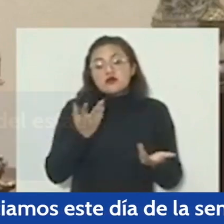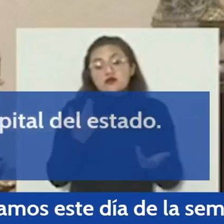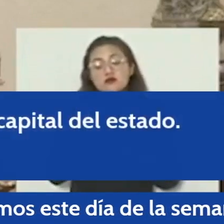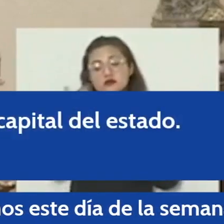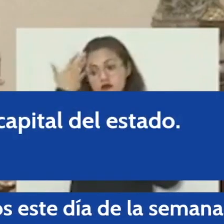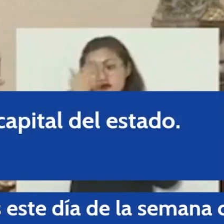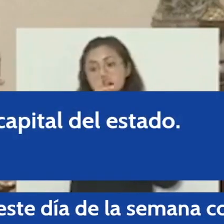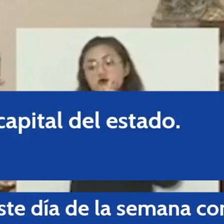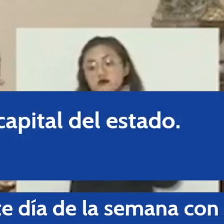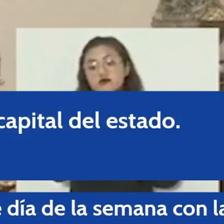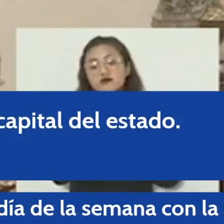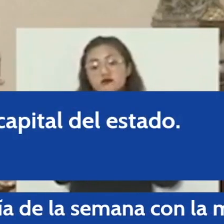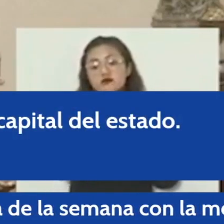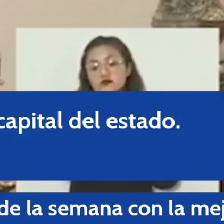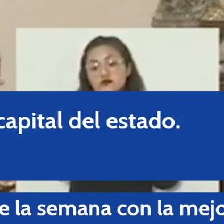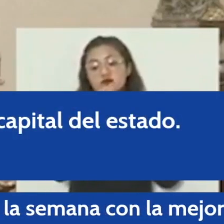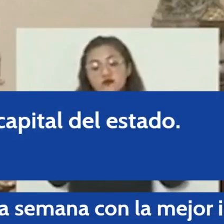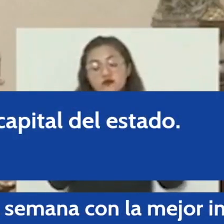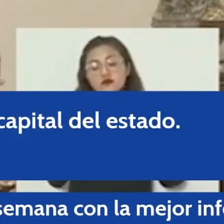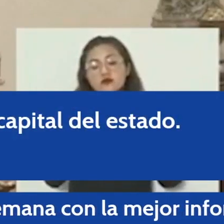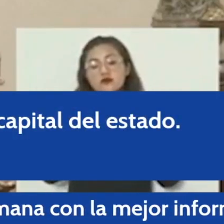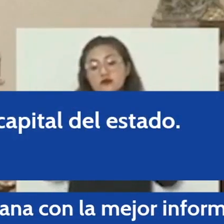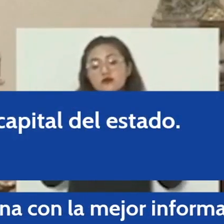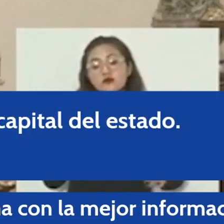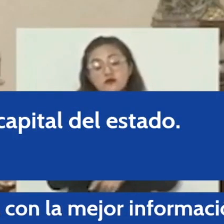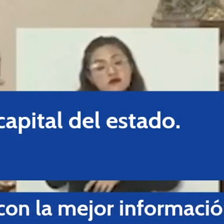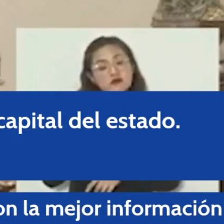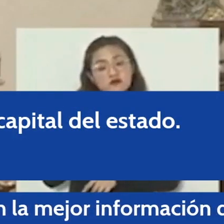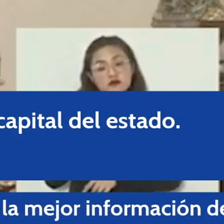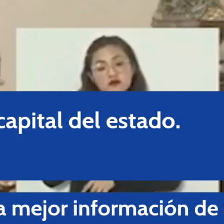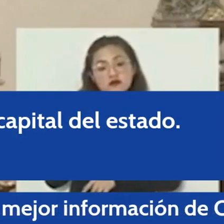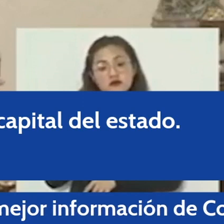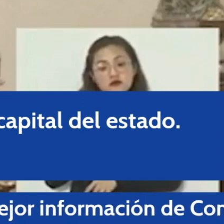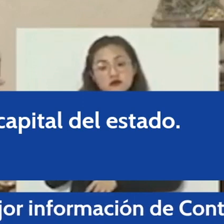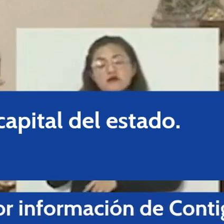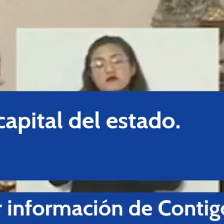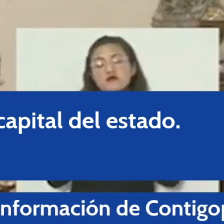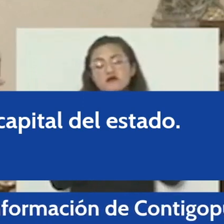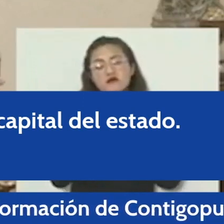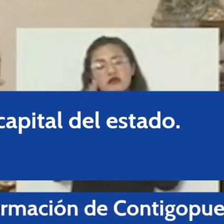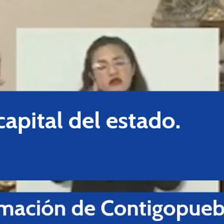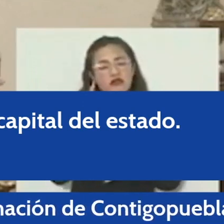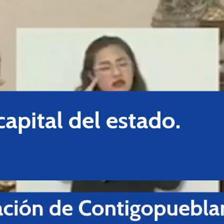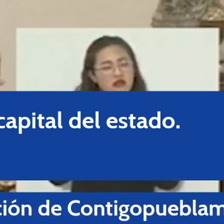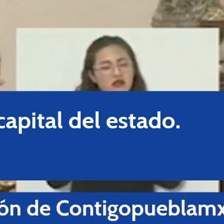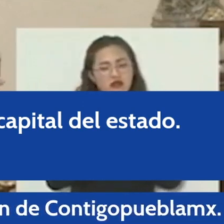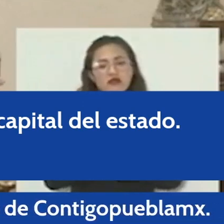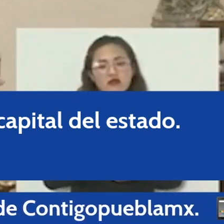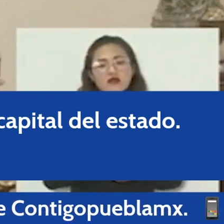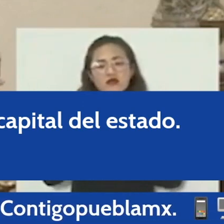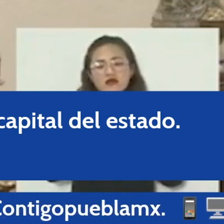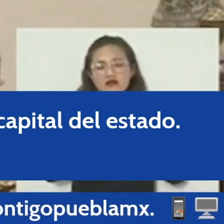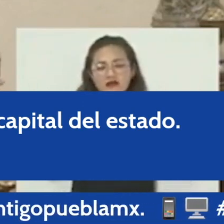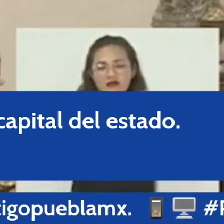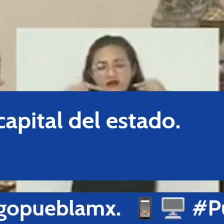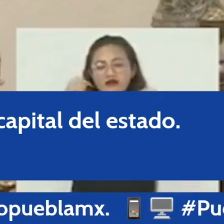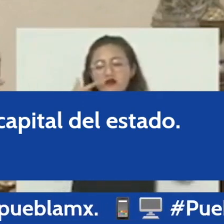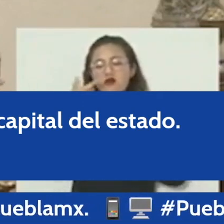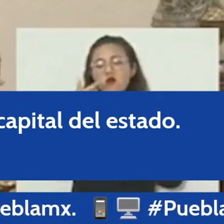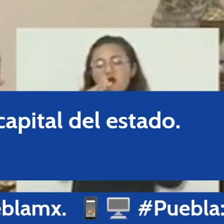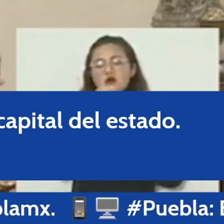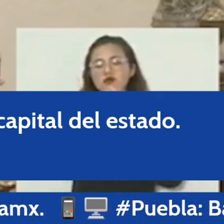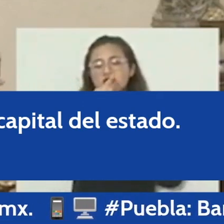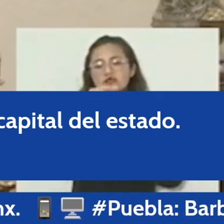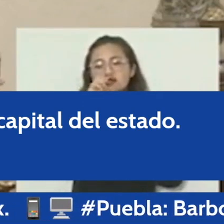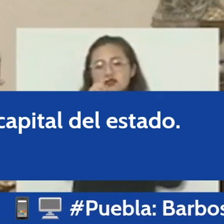sabremos responder a cada acción que pudiera ocurrir. Este es un bromista, el guasón poblano, que por ser de